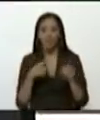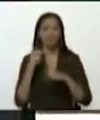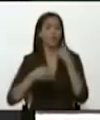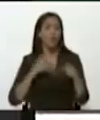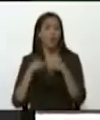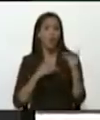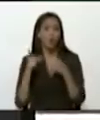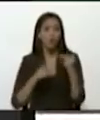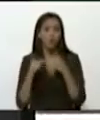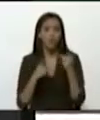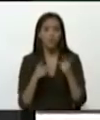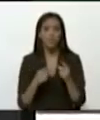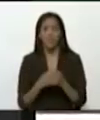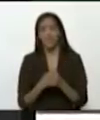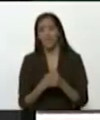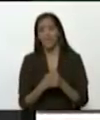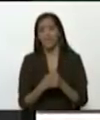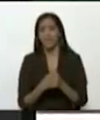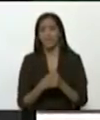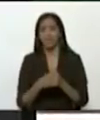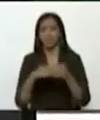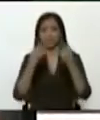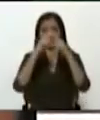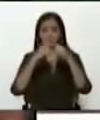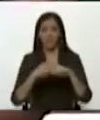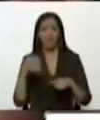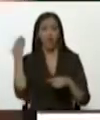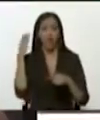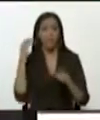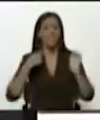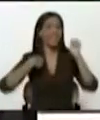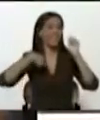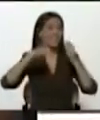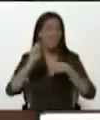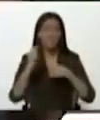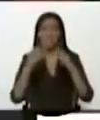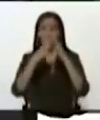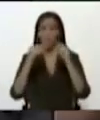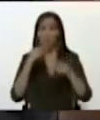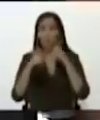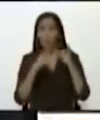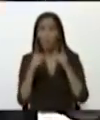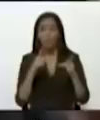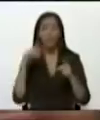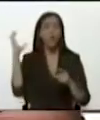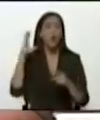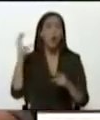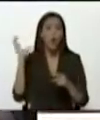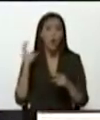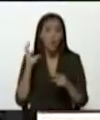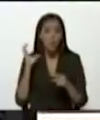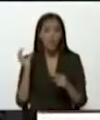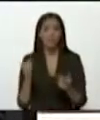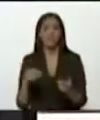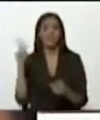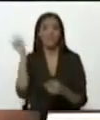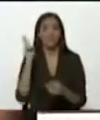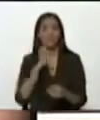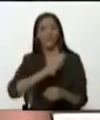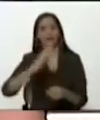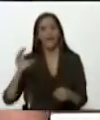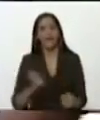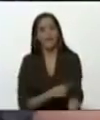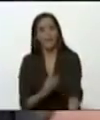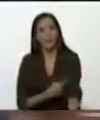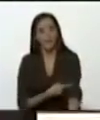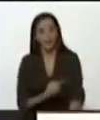Monómeros de Colombia. Es la que vende los fertilizantes de todo, de toda Colombia y de Venezuela y del Caribe, hermano. Ah, entonces